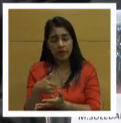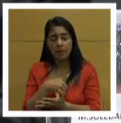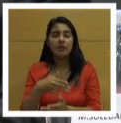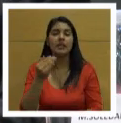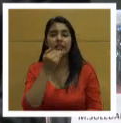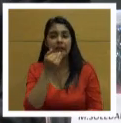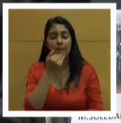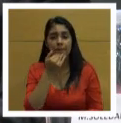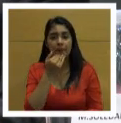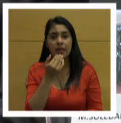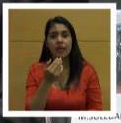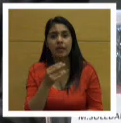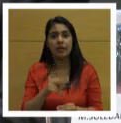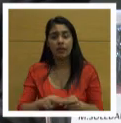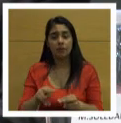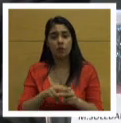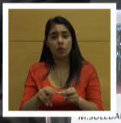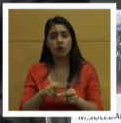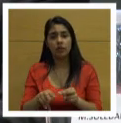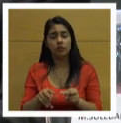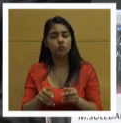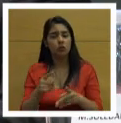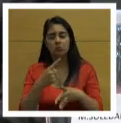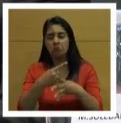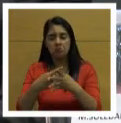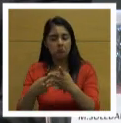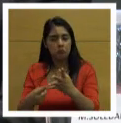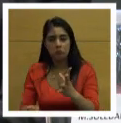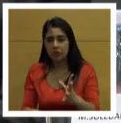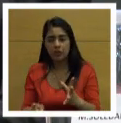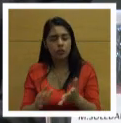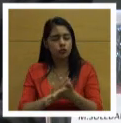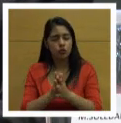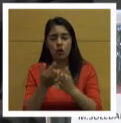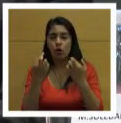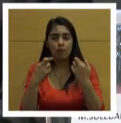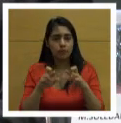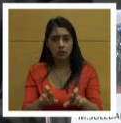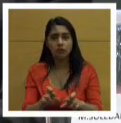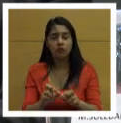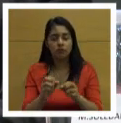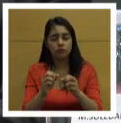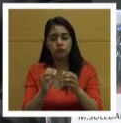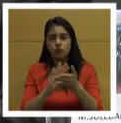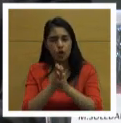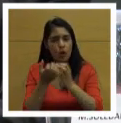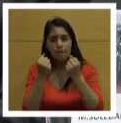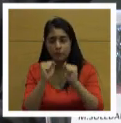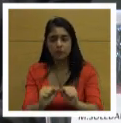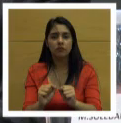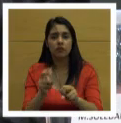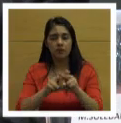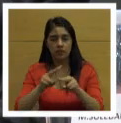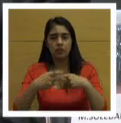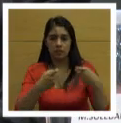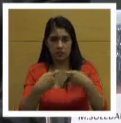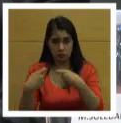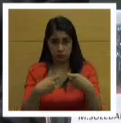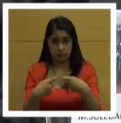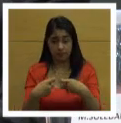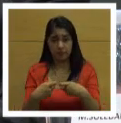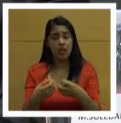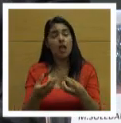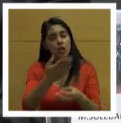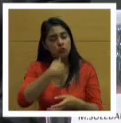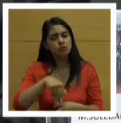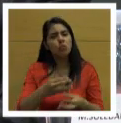También concursos de análisis de jurisprudencia. O sea, hemos hecho lo posible en este ámbito de la difusión. Y hemos tenido una muy